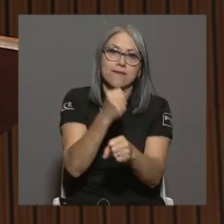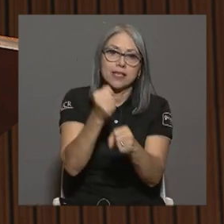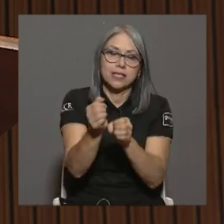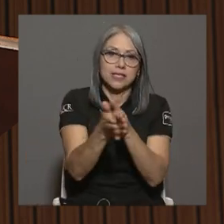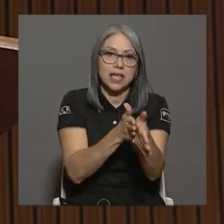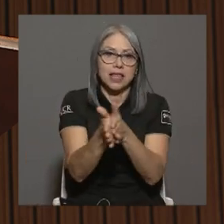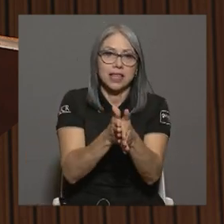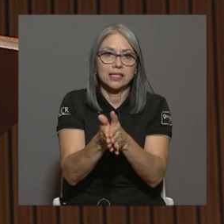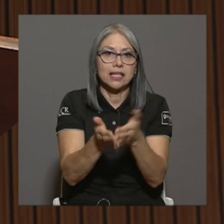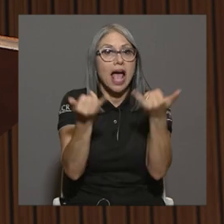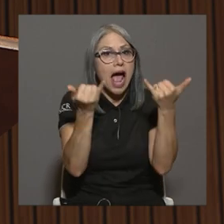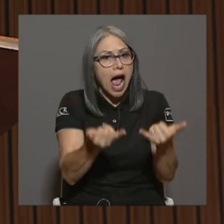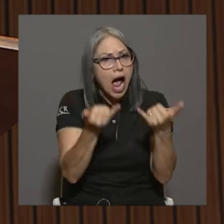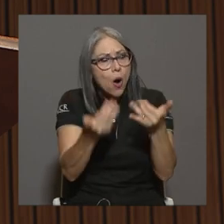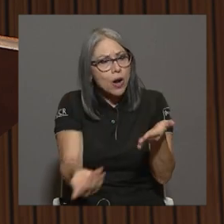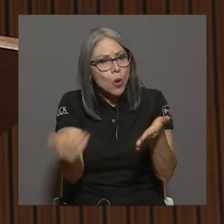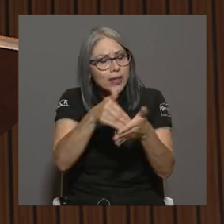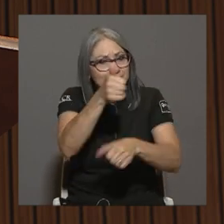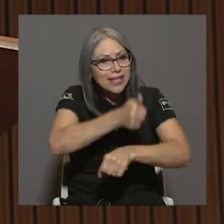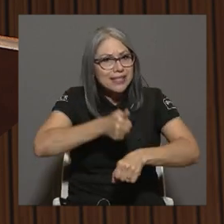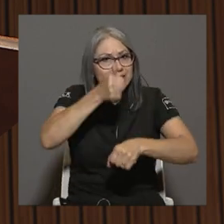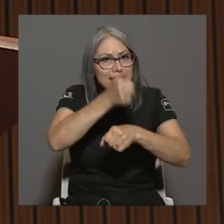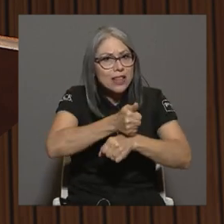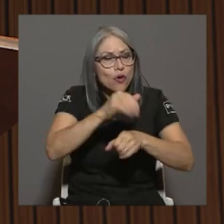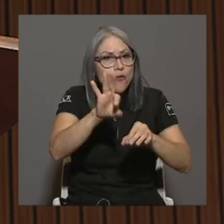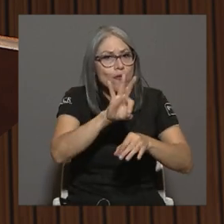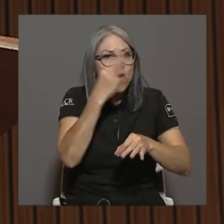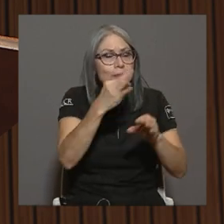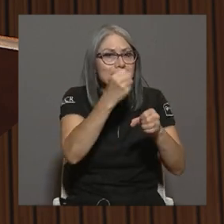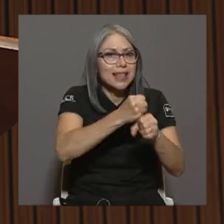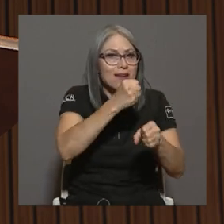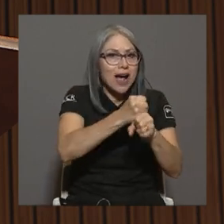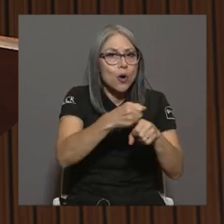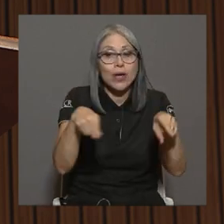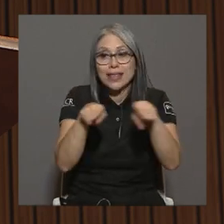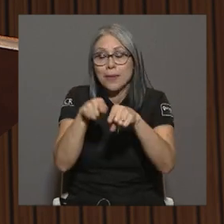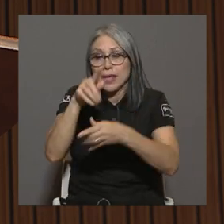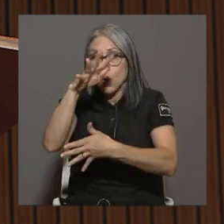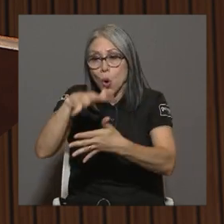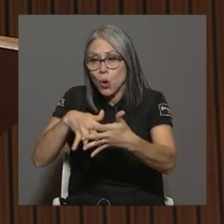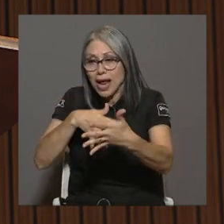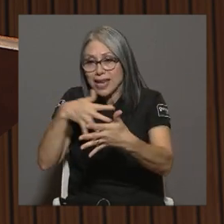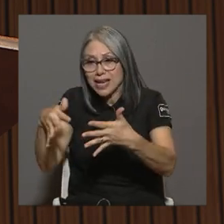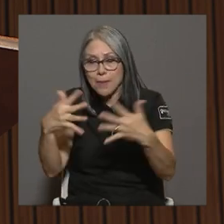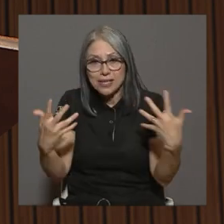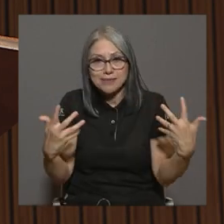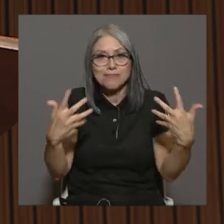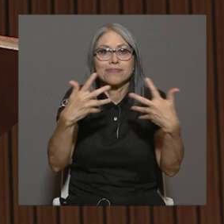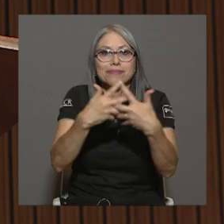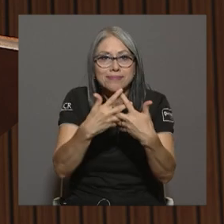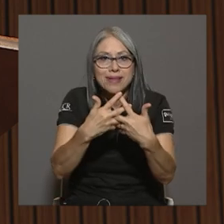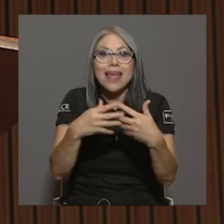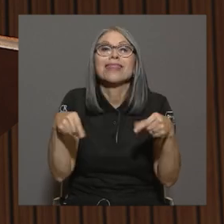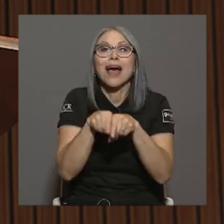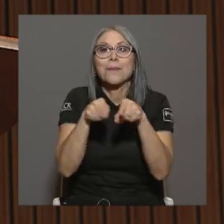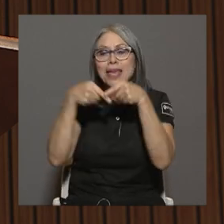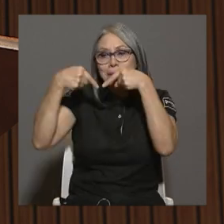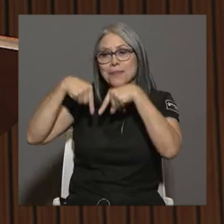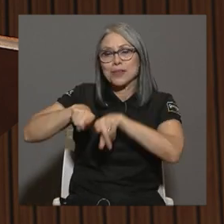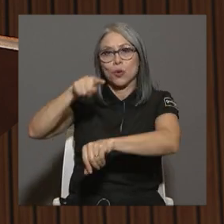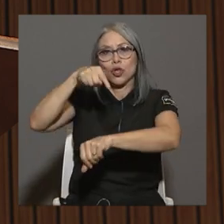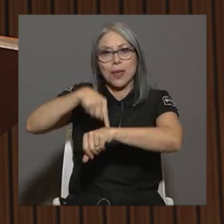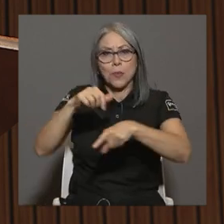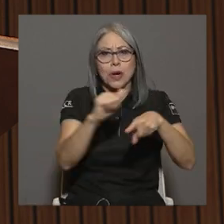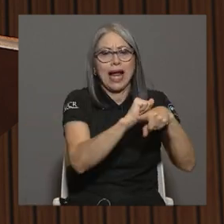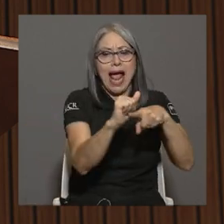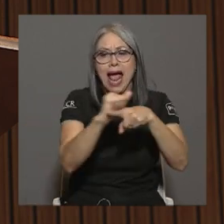redefiniendo flujos de trabajo y organigramas. Al mismo tiempo, que se está capacitando a las personas para